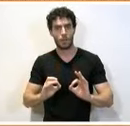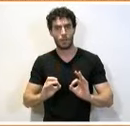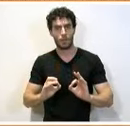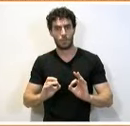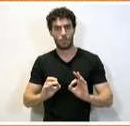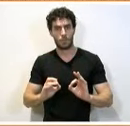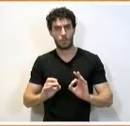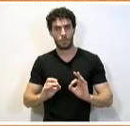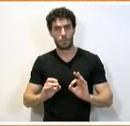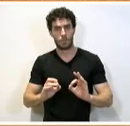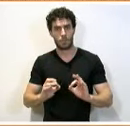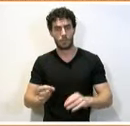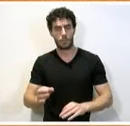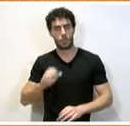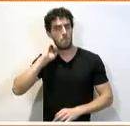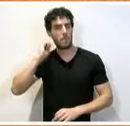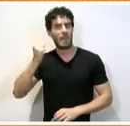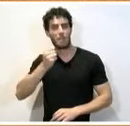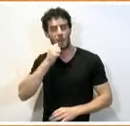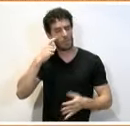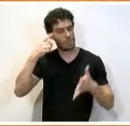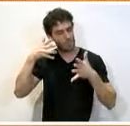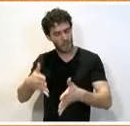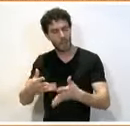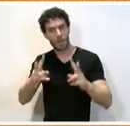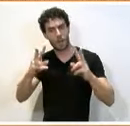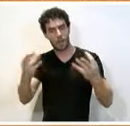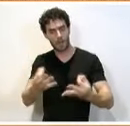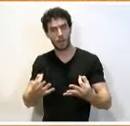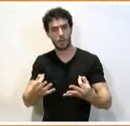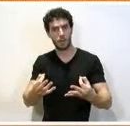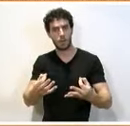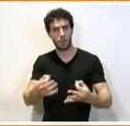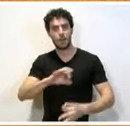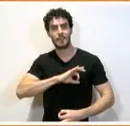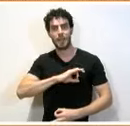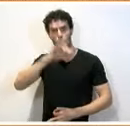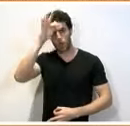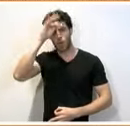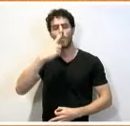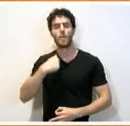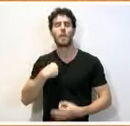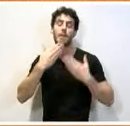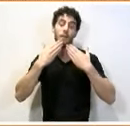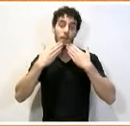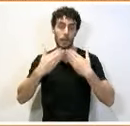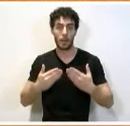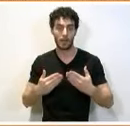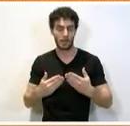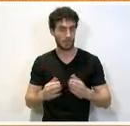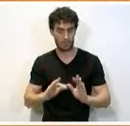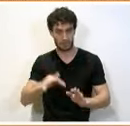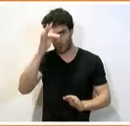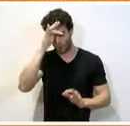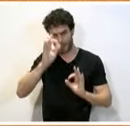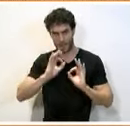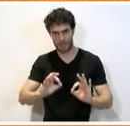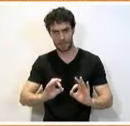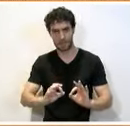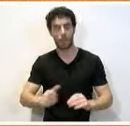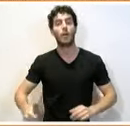referirme en esa interpelación. Y el señor Domínguez me dijo: te lo agradezco, Palabras textuales del señor Domínguez. En esta